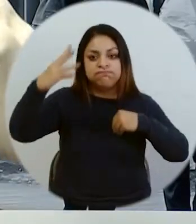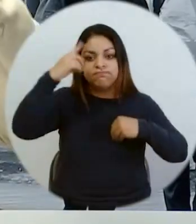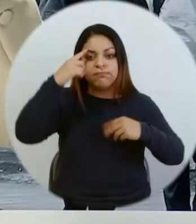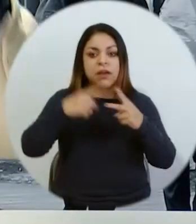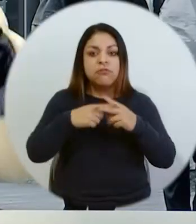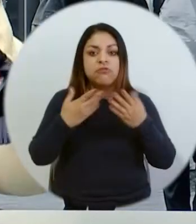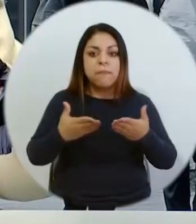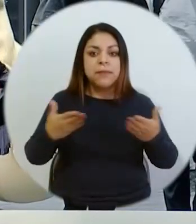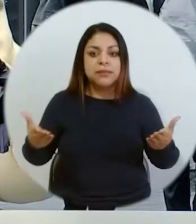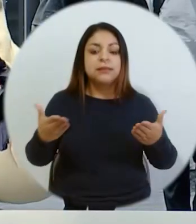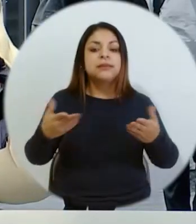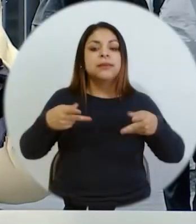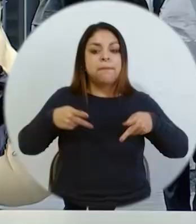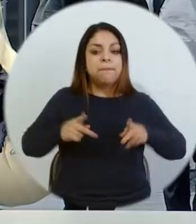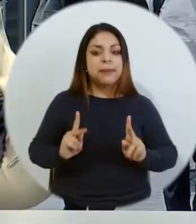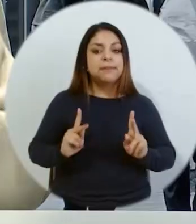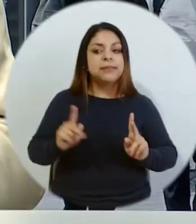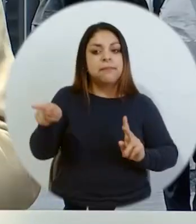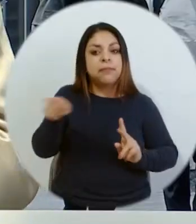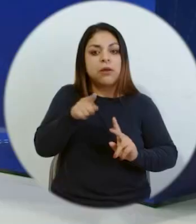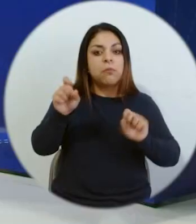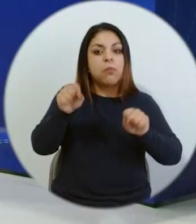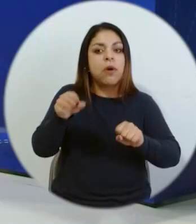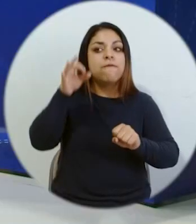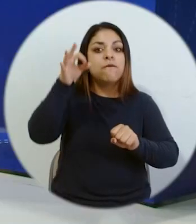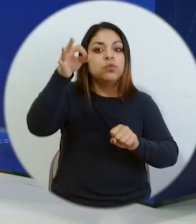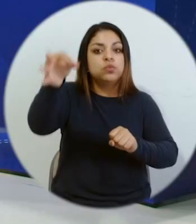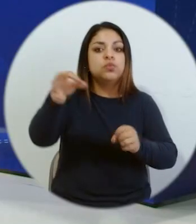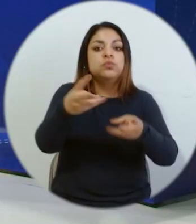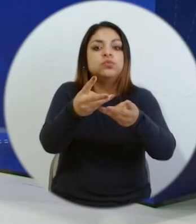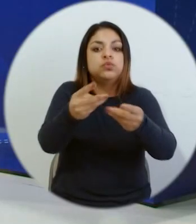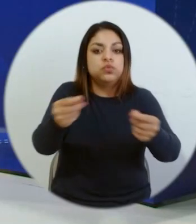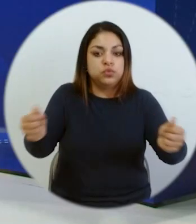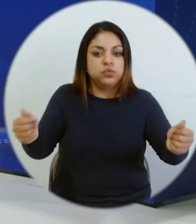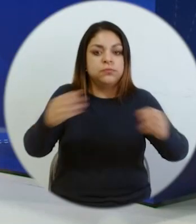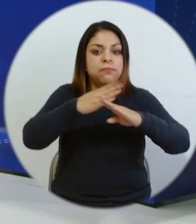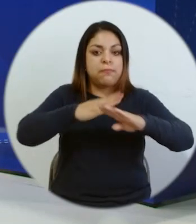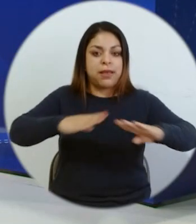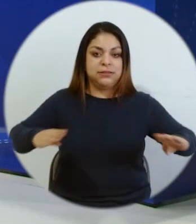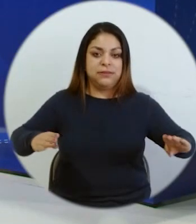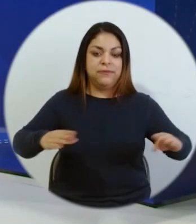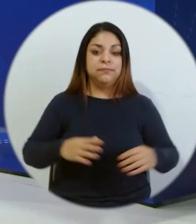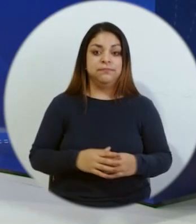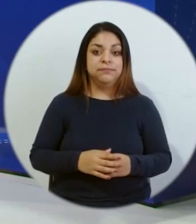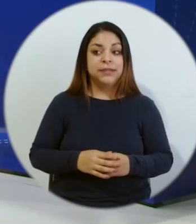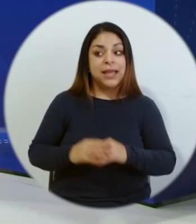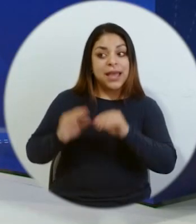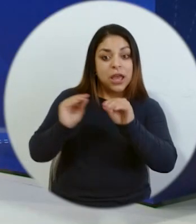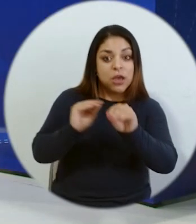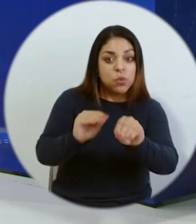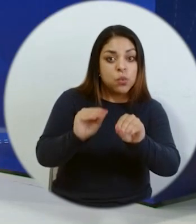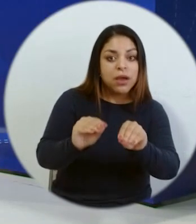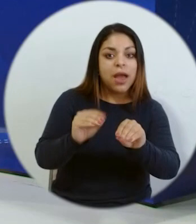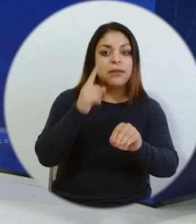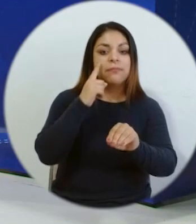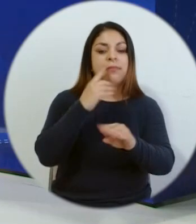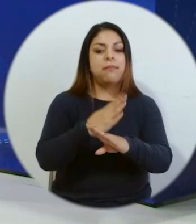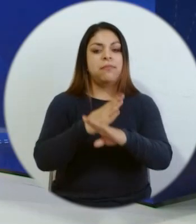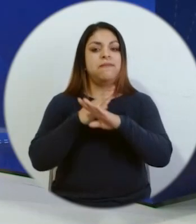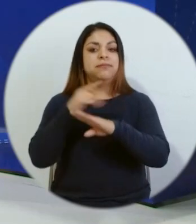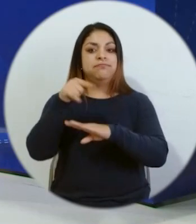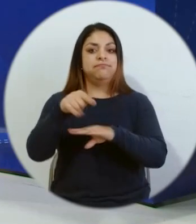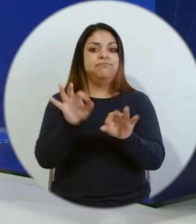que le permitan en un futuro resolver los conflictos de forma pacífica. Educar para la prevención es fundamental, ¿verdad? Por supuesto que